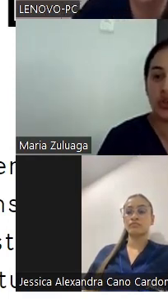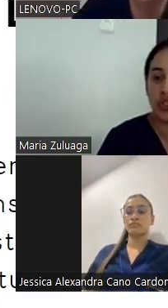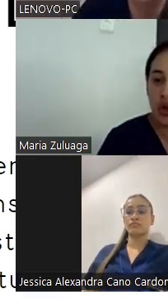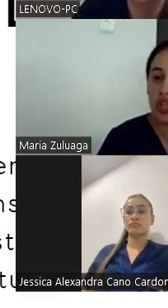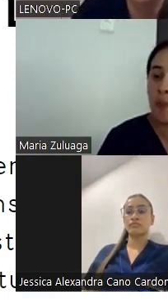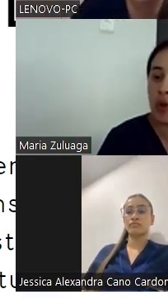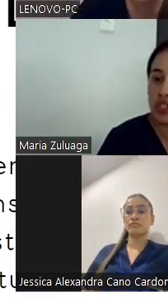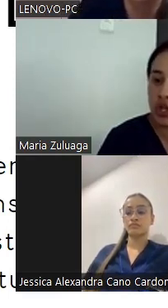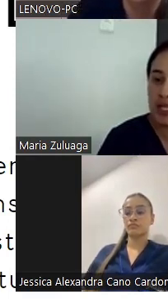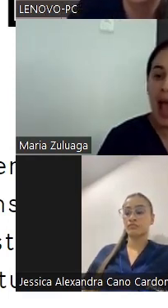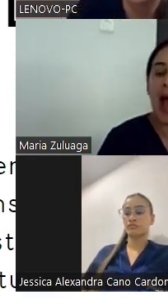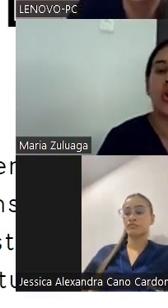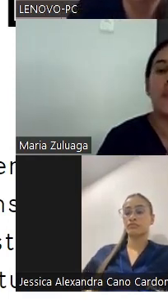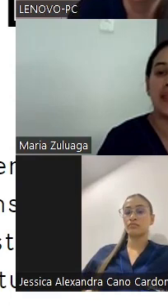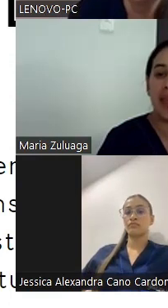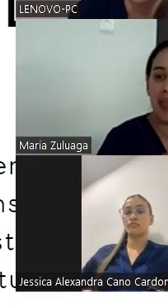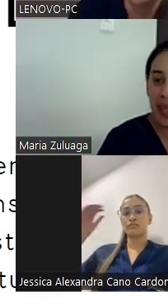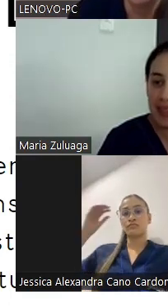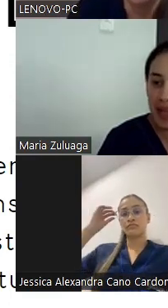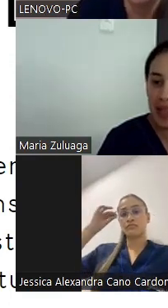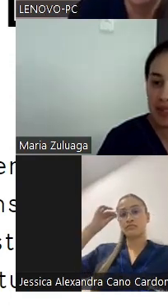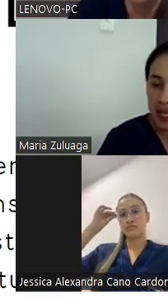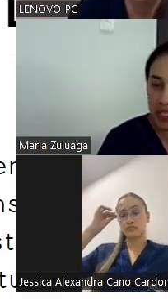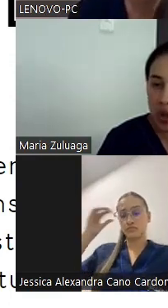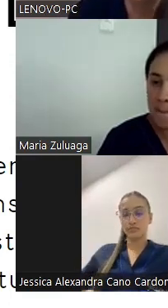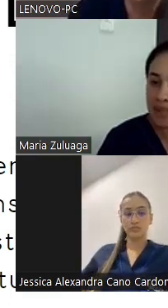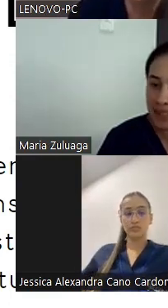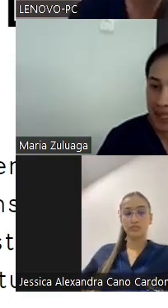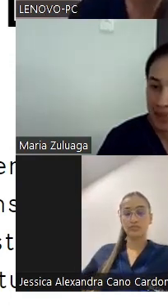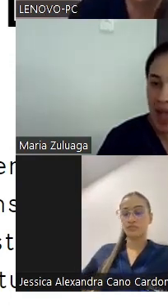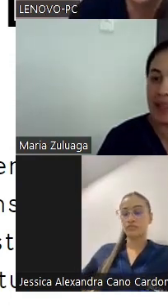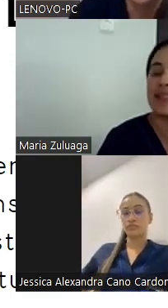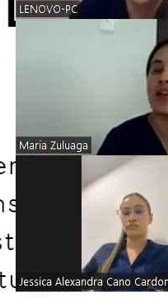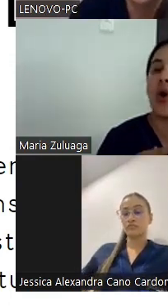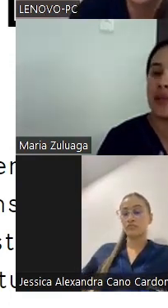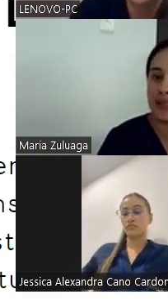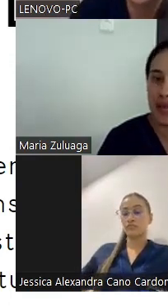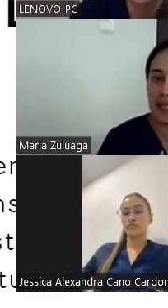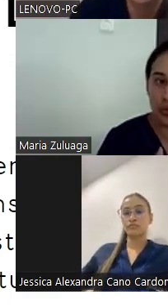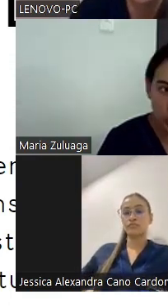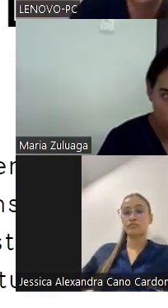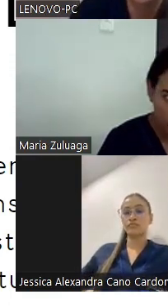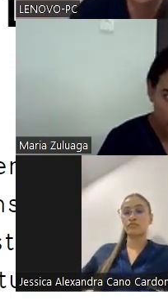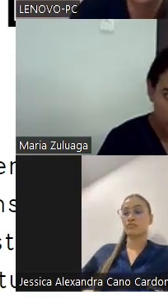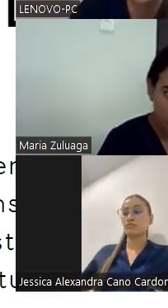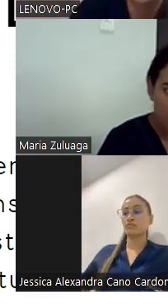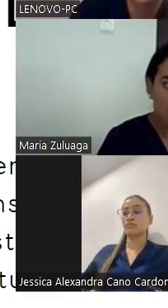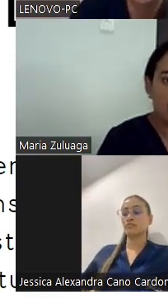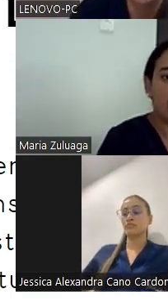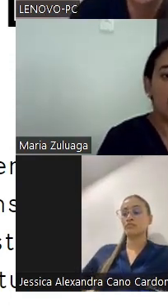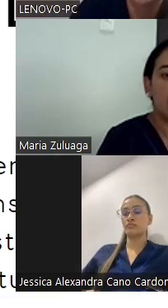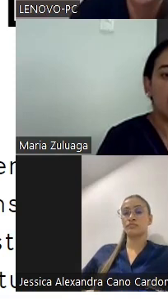comentarios, consejos y aprobaciones al comité de ética de investigación pertinente antes de comenzar el estudio.